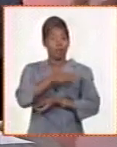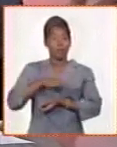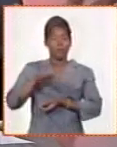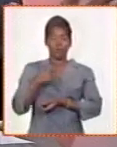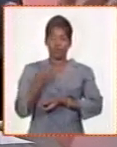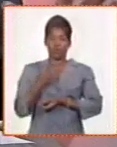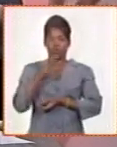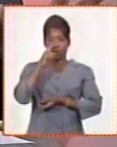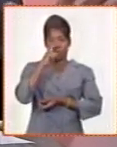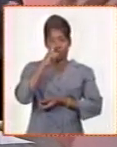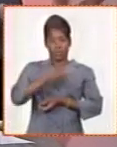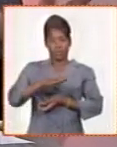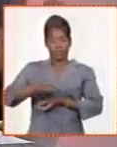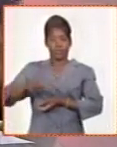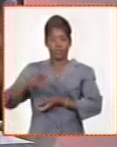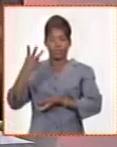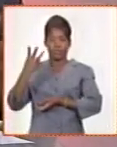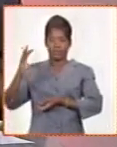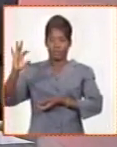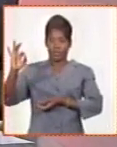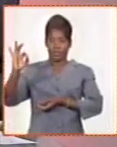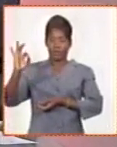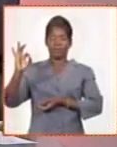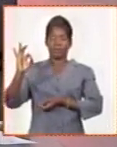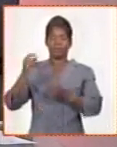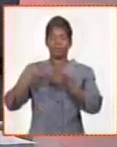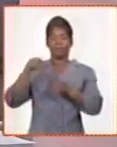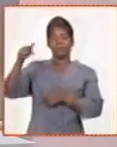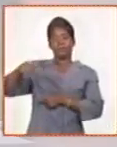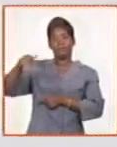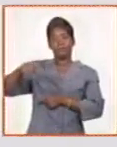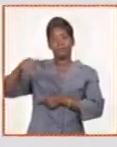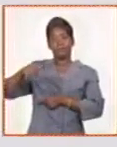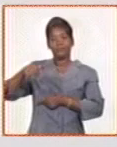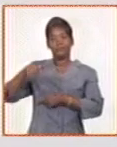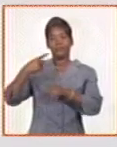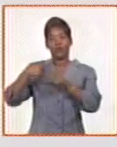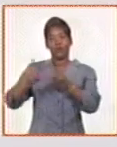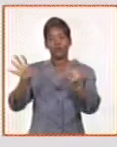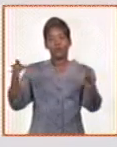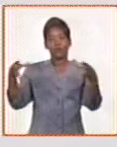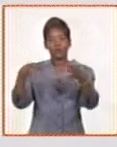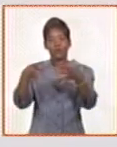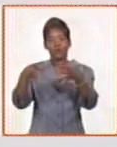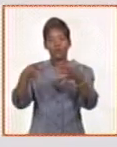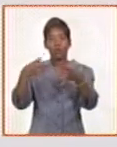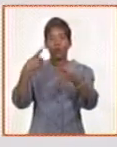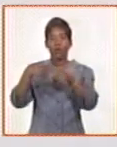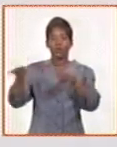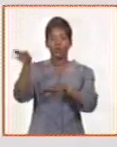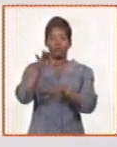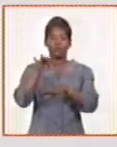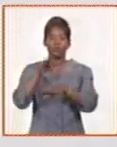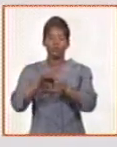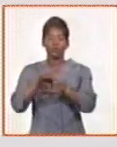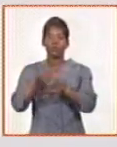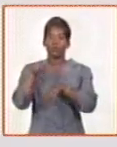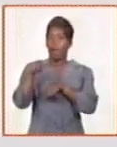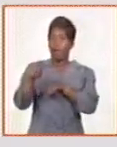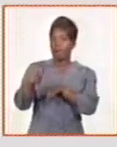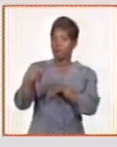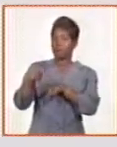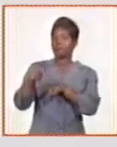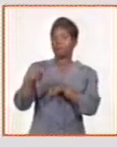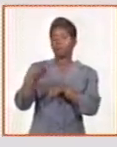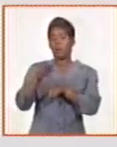niños, llevábamos, y había ahí una colmenita que nosotros no sabíamos, en Bahía Honda, con casi